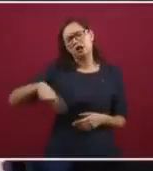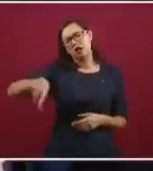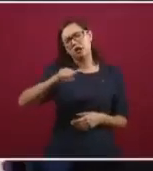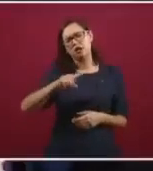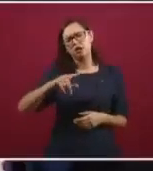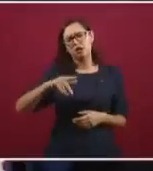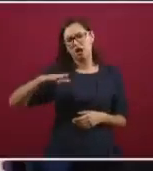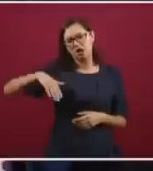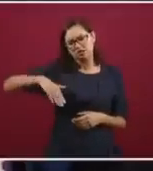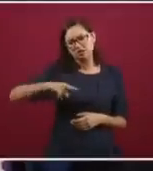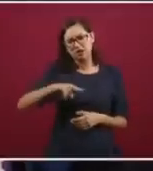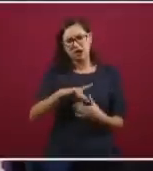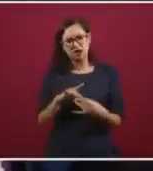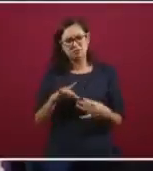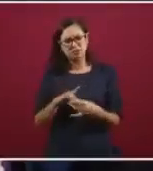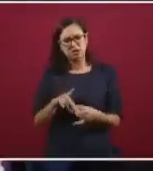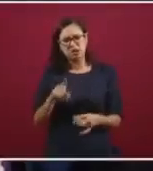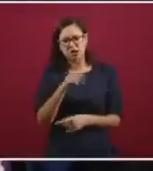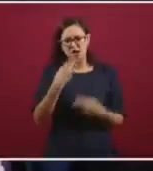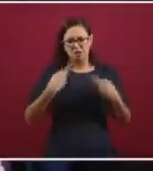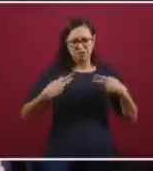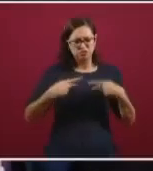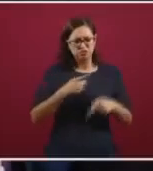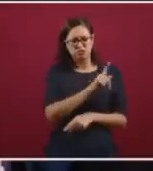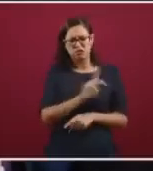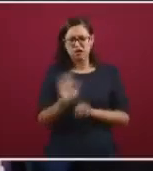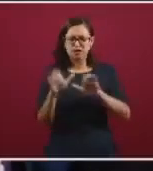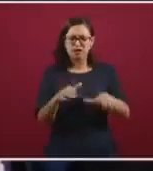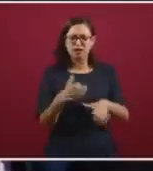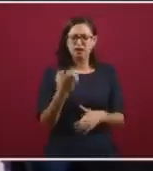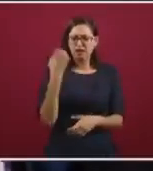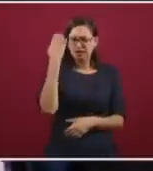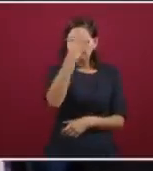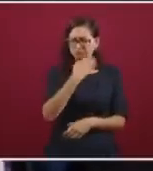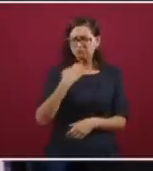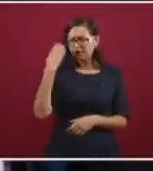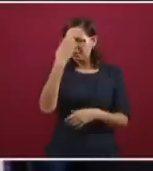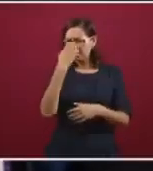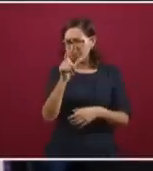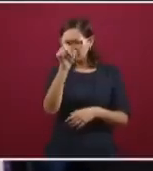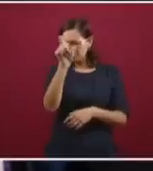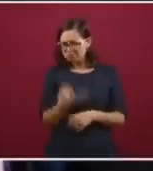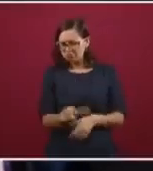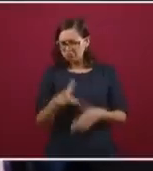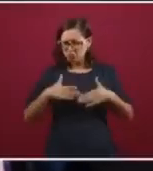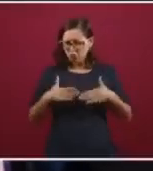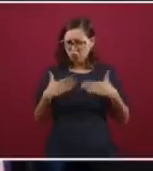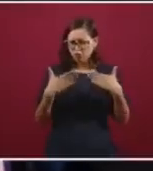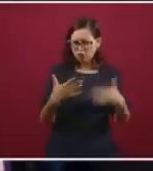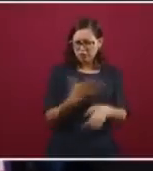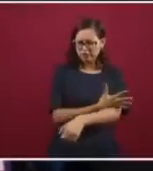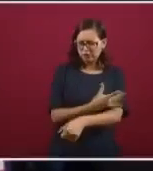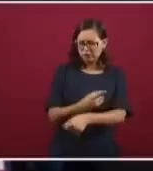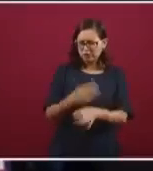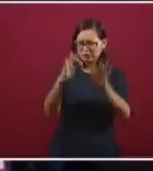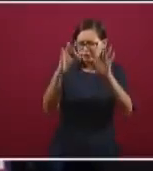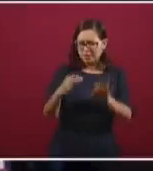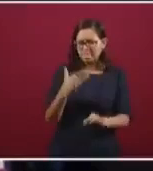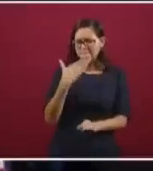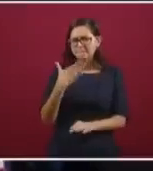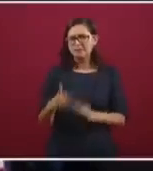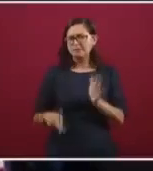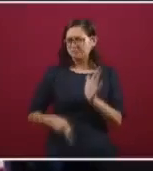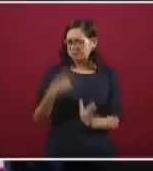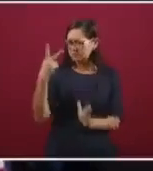que ahorita nos expuso, ¿cada cuándo se van a estar realizando, o solamente es en una ocasión?